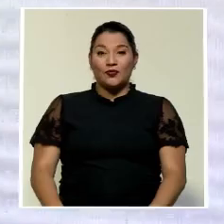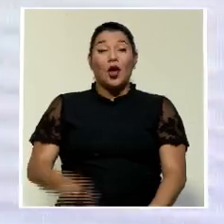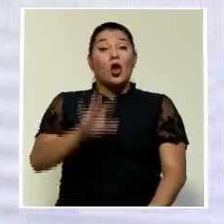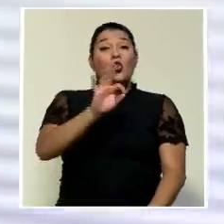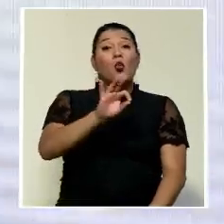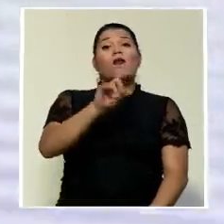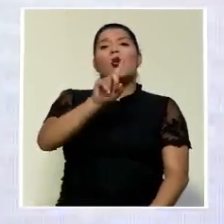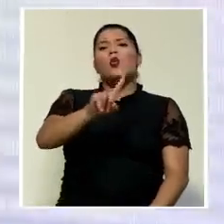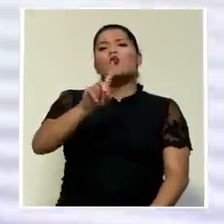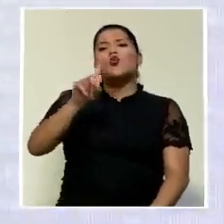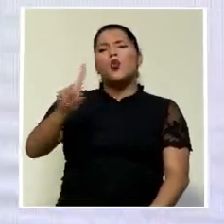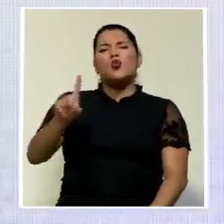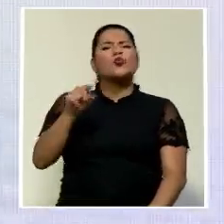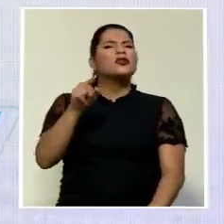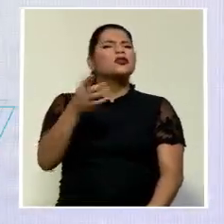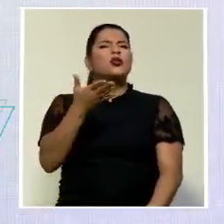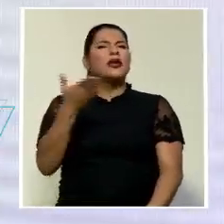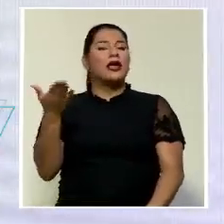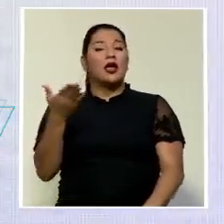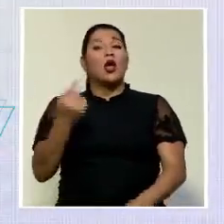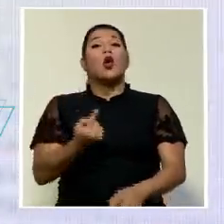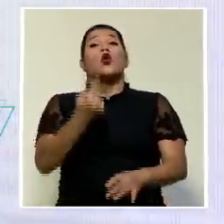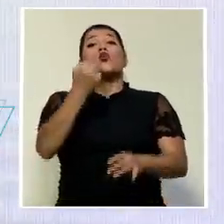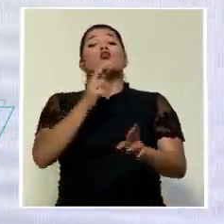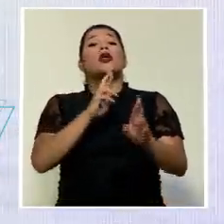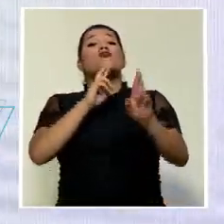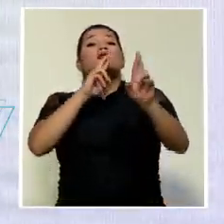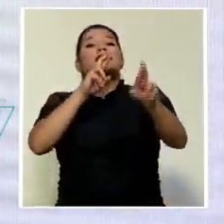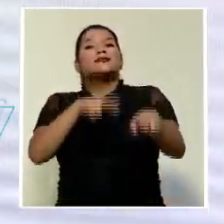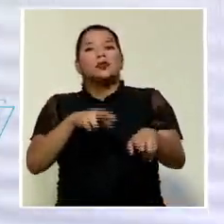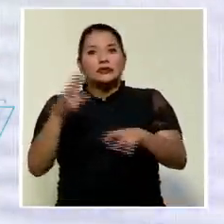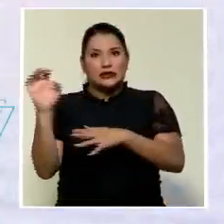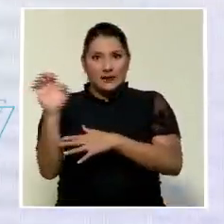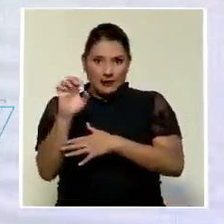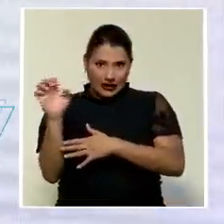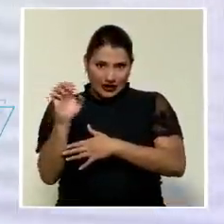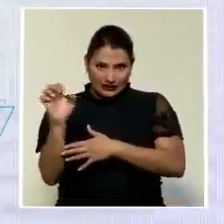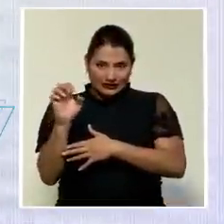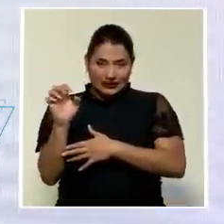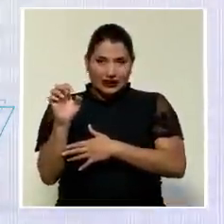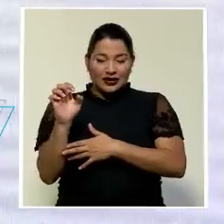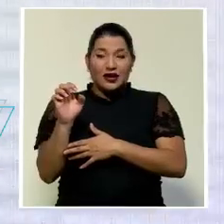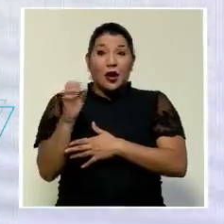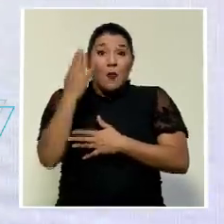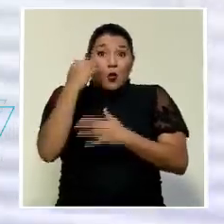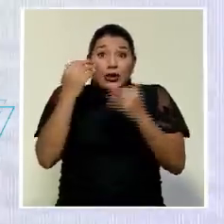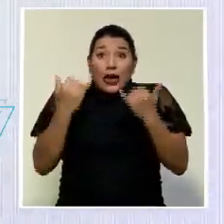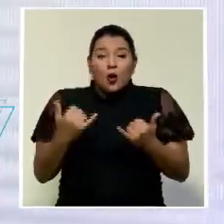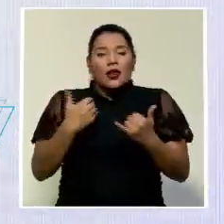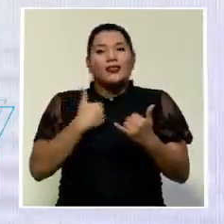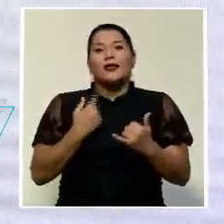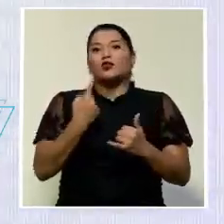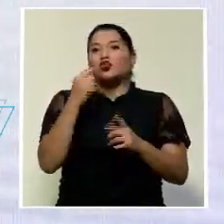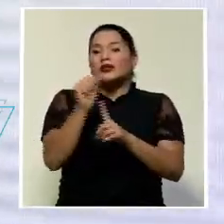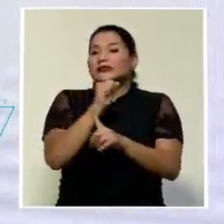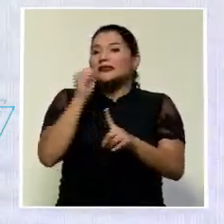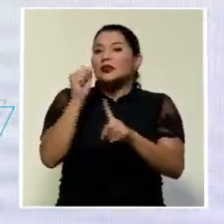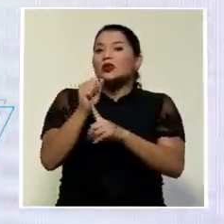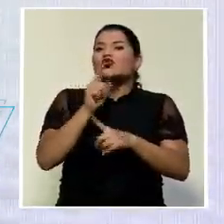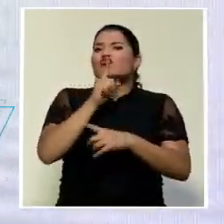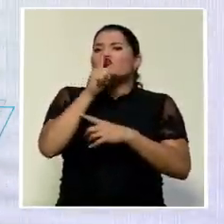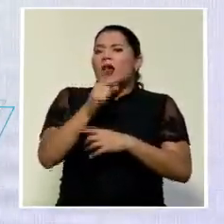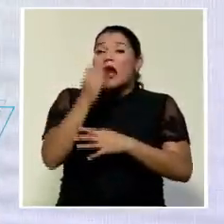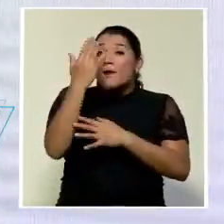911, que es justamente una respuesta de emergencia. Hay una realidad y es que no solo la